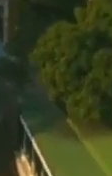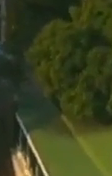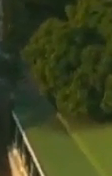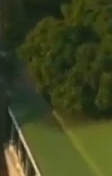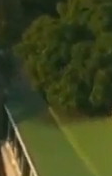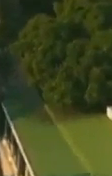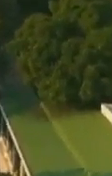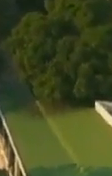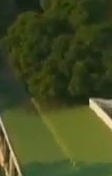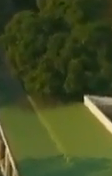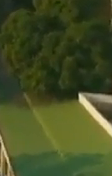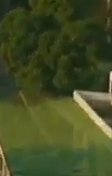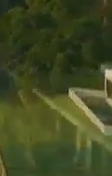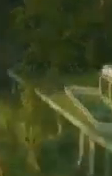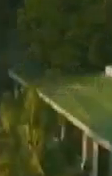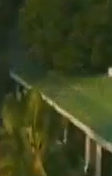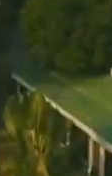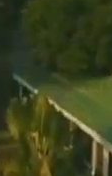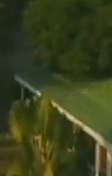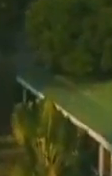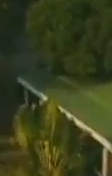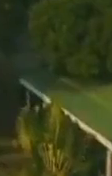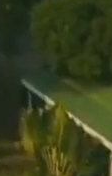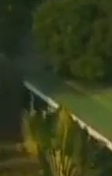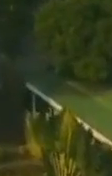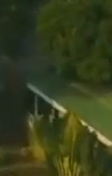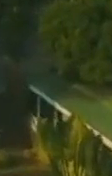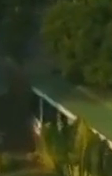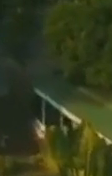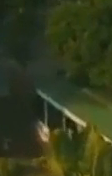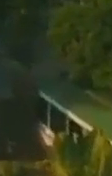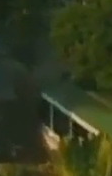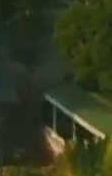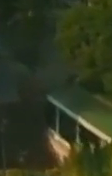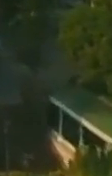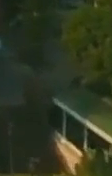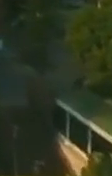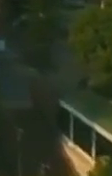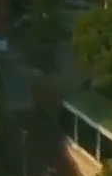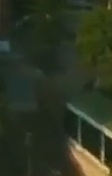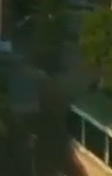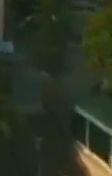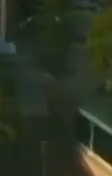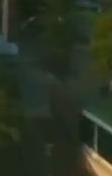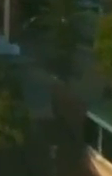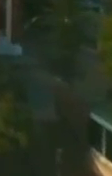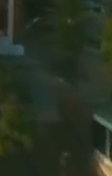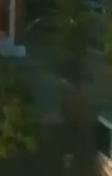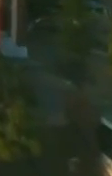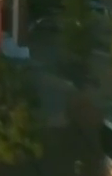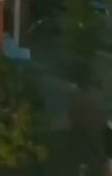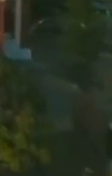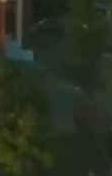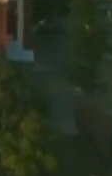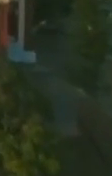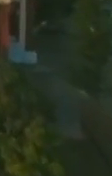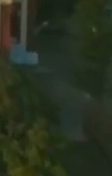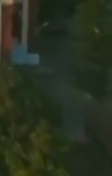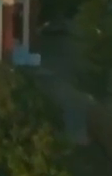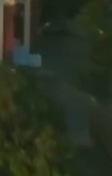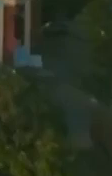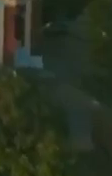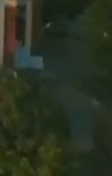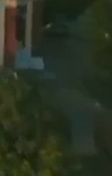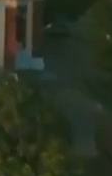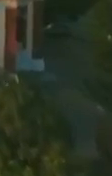Maduro ha exhortado al sector público y privado a facilitar los procesos y trámites para otorgarles financiamientos. Ya